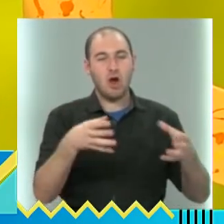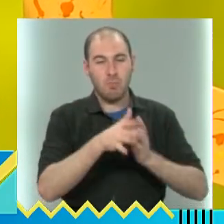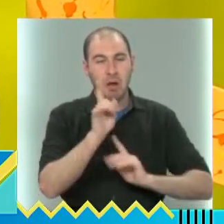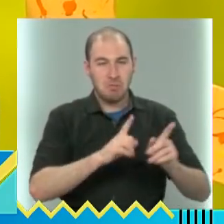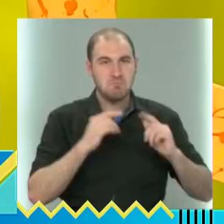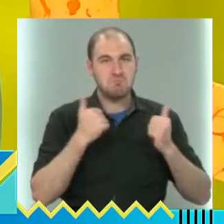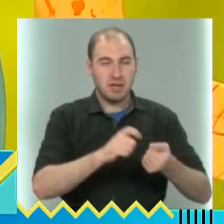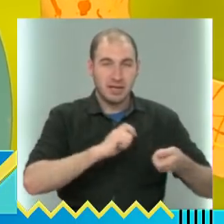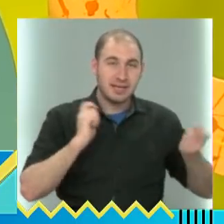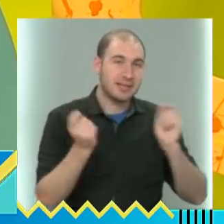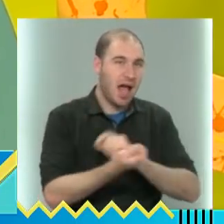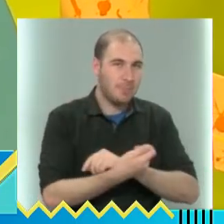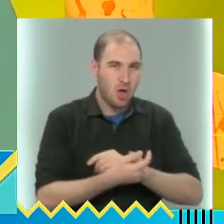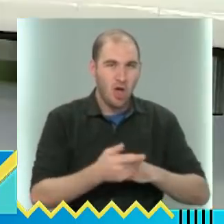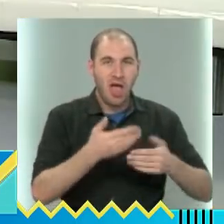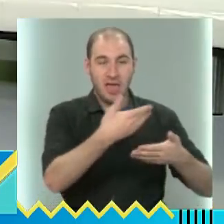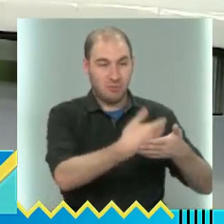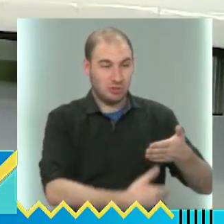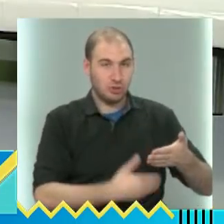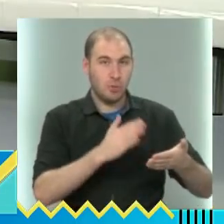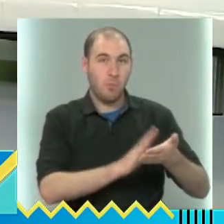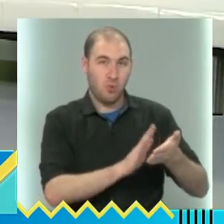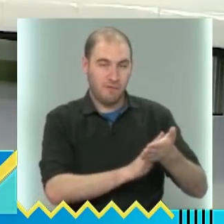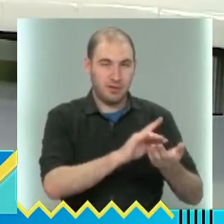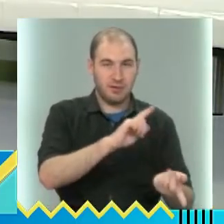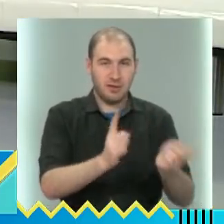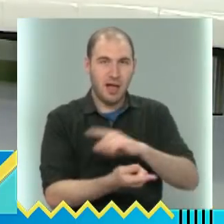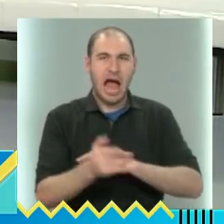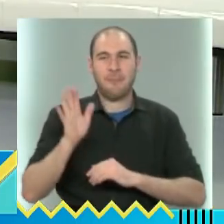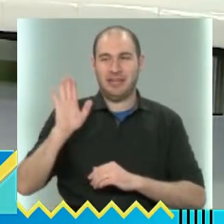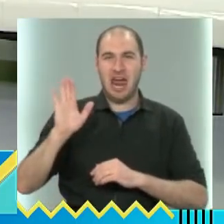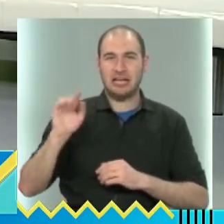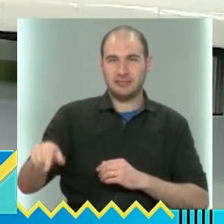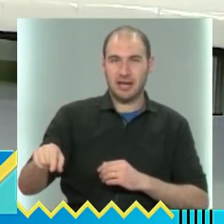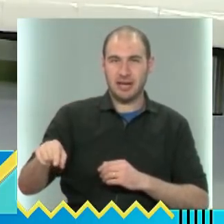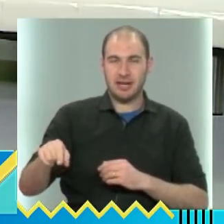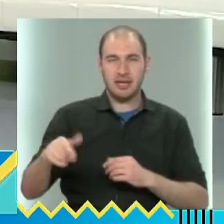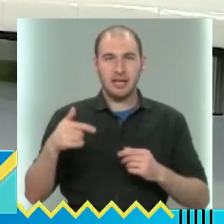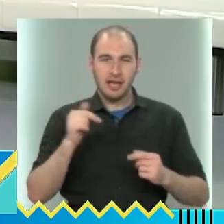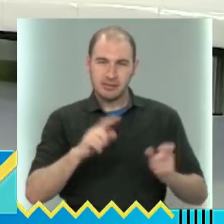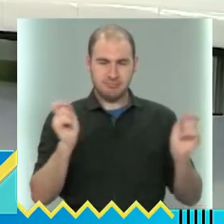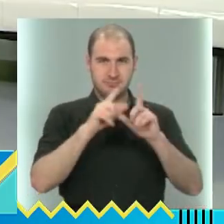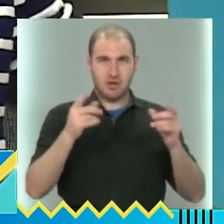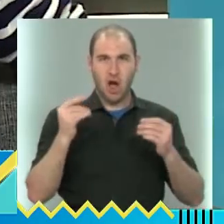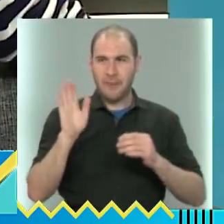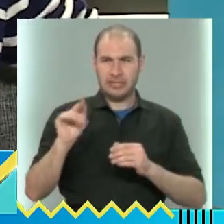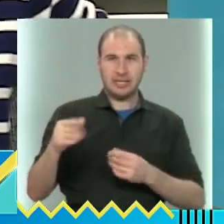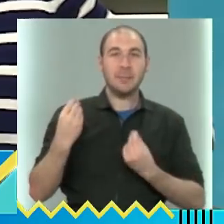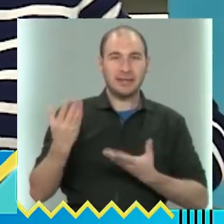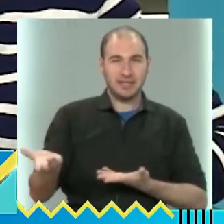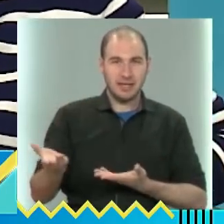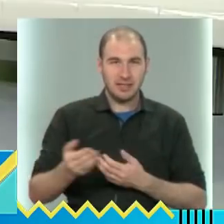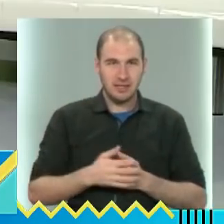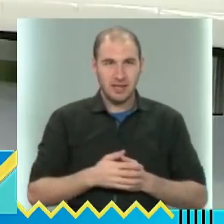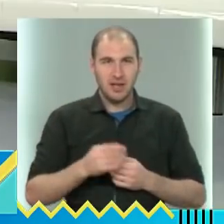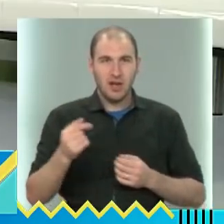en transformar una evaluación de riesgo en una amenaza. Entonces, ¿cómo se reacciona ante una amenaza? Pero, Emilio, ante una